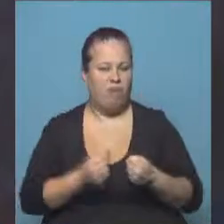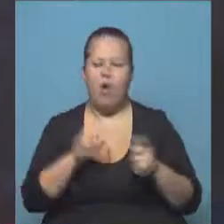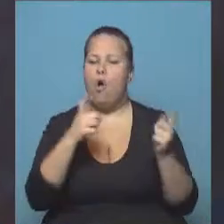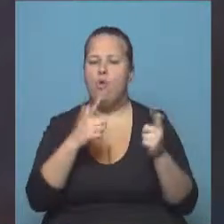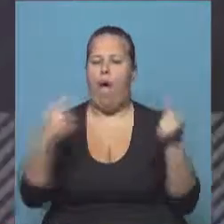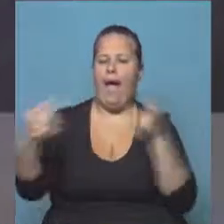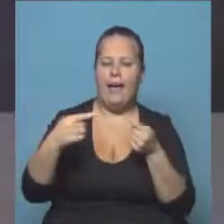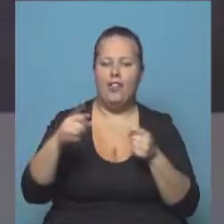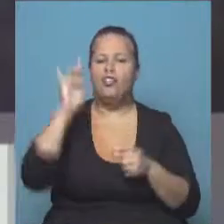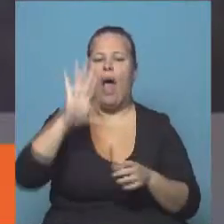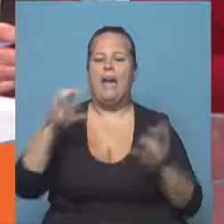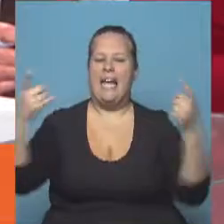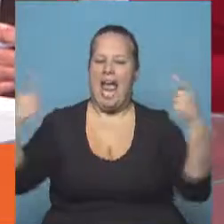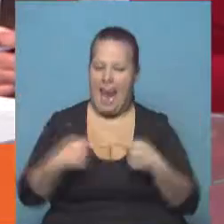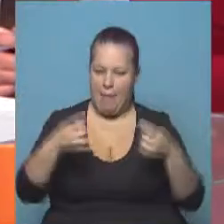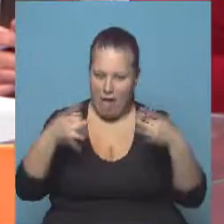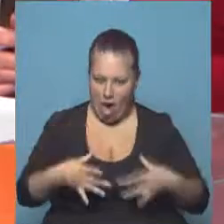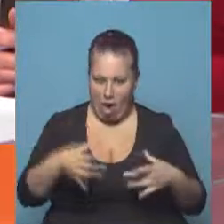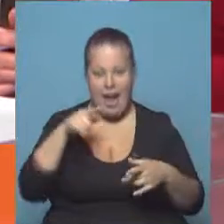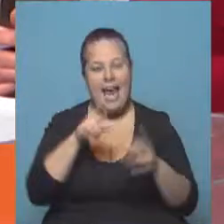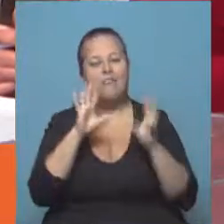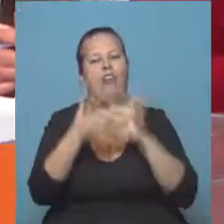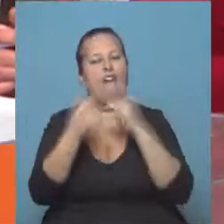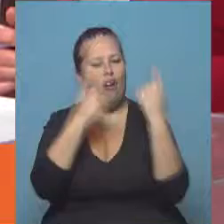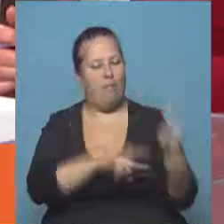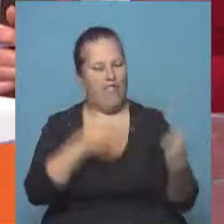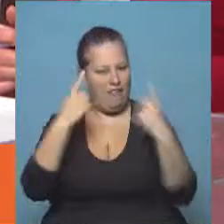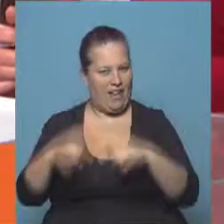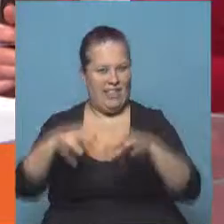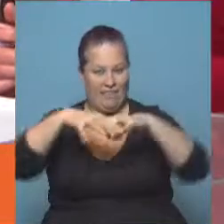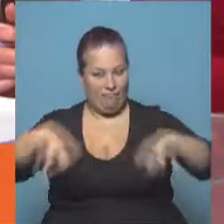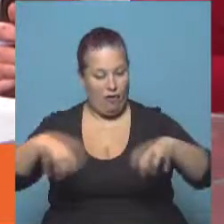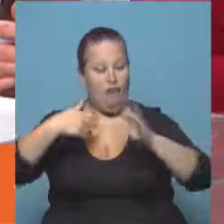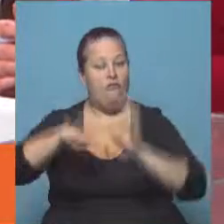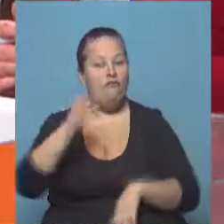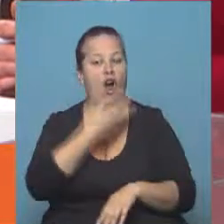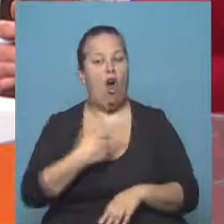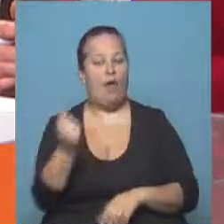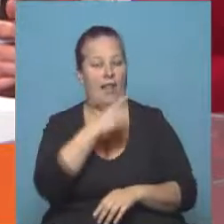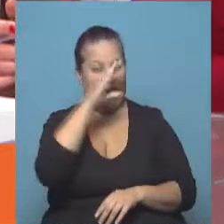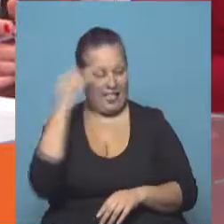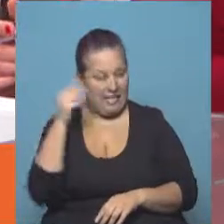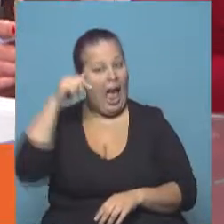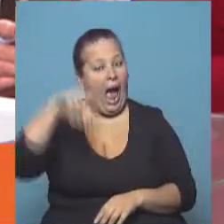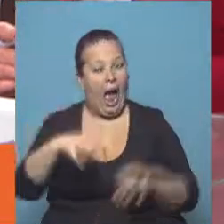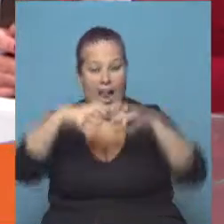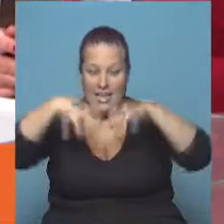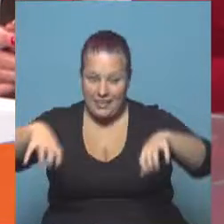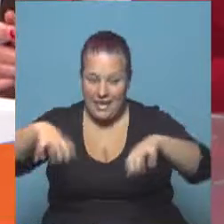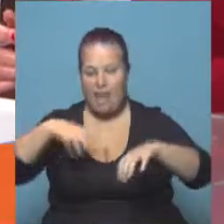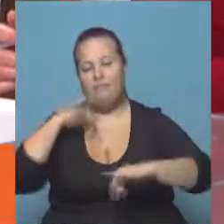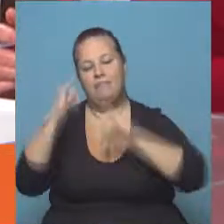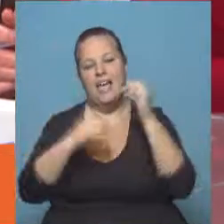había adversarios sino enemigos. Este era un rasgo distintivo de la grieta instalada por el gobierno anterior. Hoy la grieta, en la medida